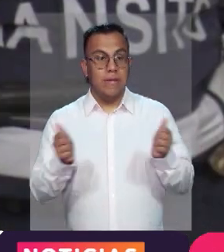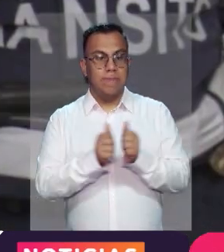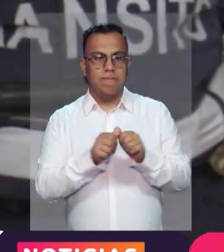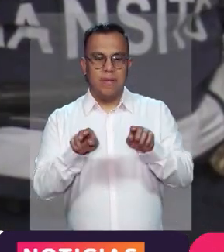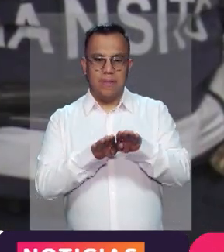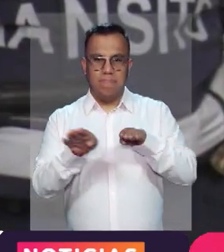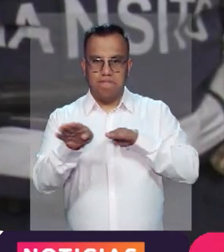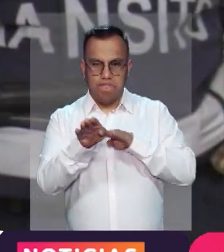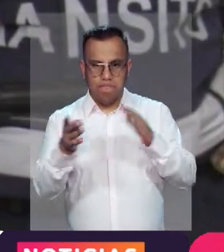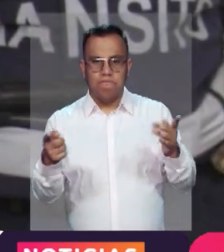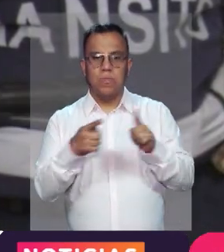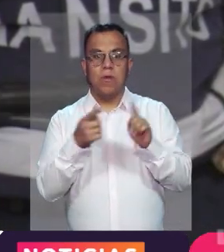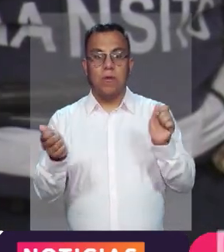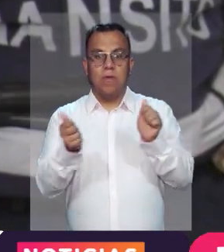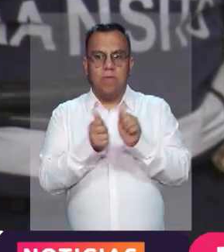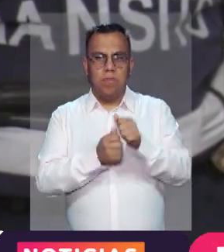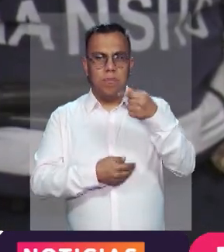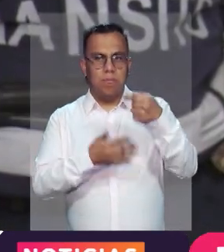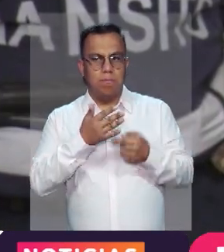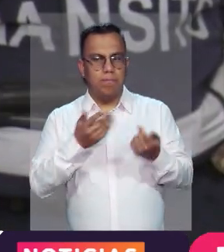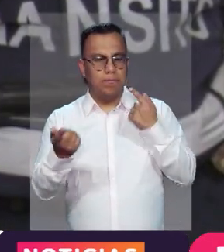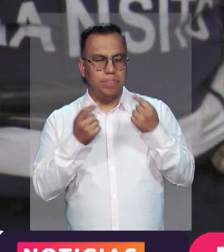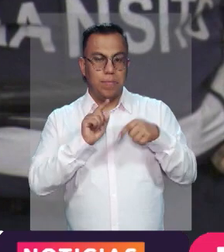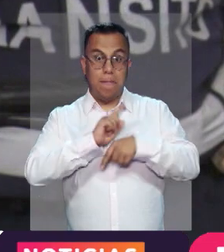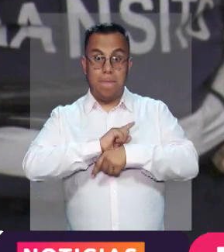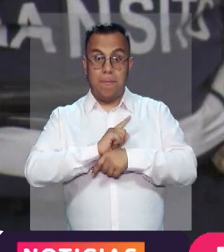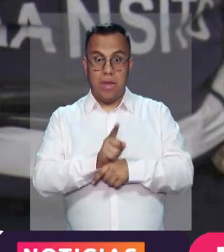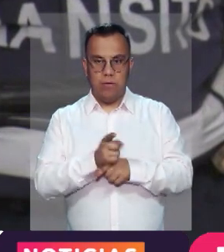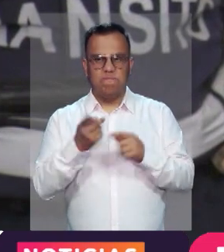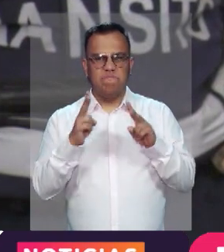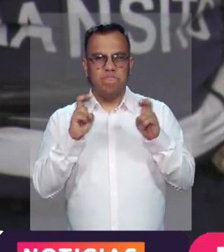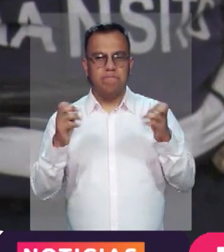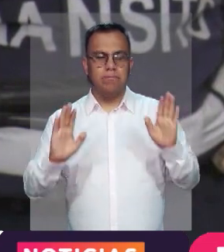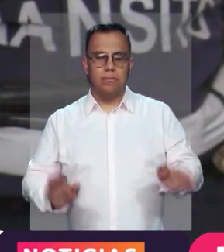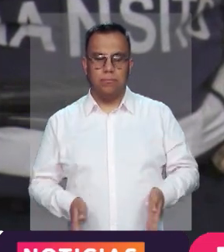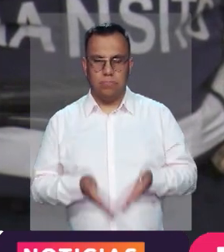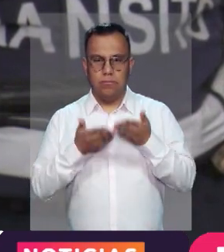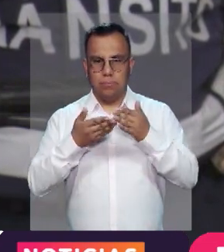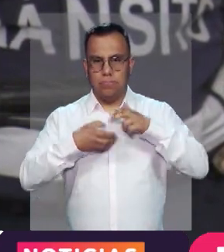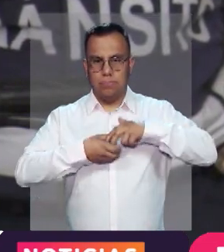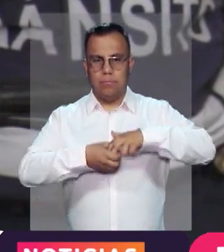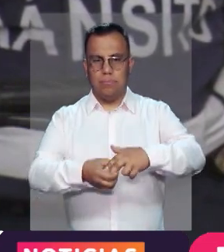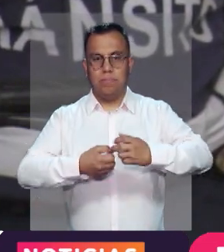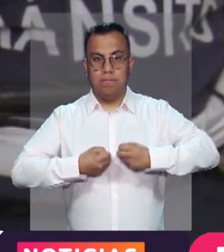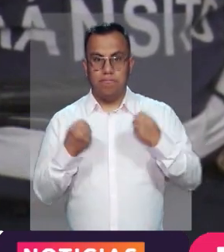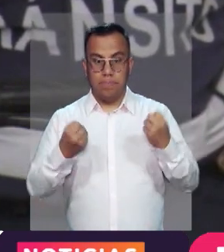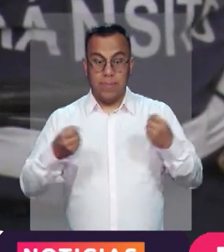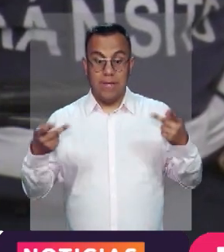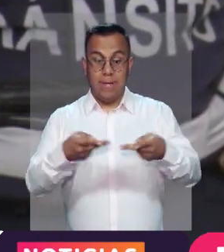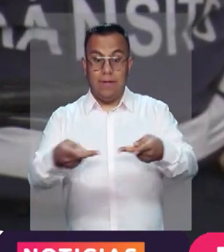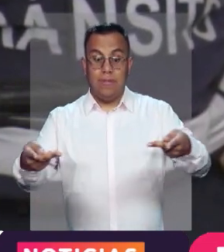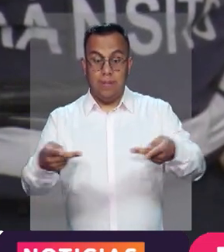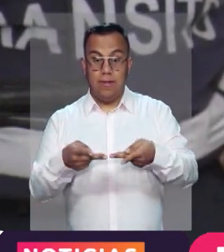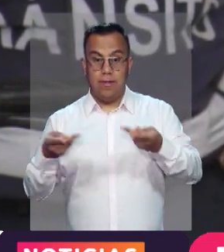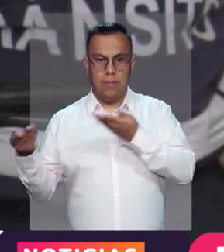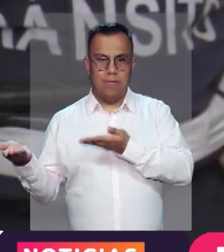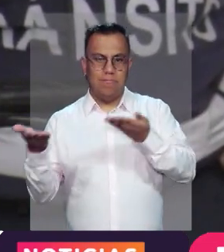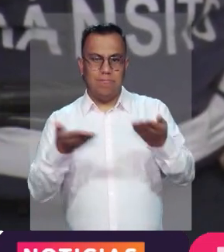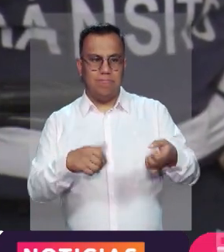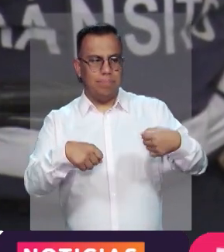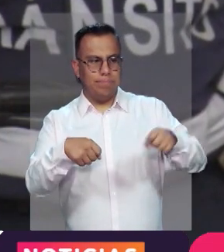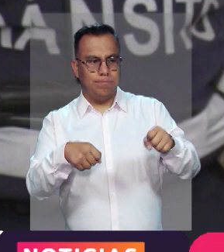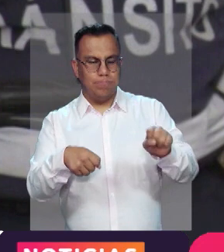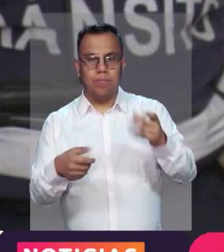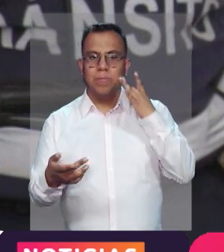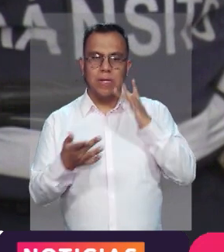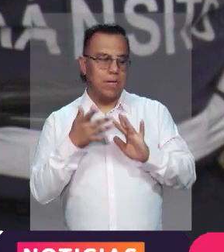placa regional, acompañándonos en controles de velocidad para tener una mejor movilidad en Bogotá. Este parque automotor, alcaldesa, lo adquirió